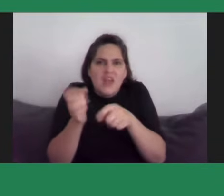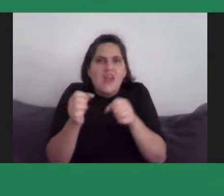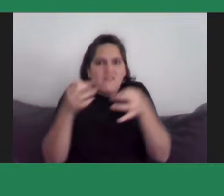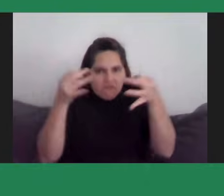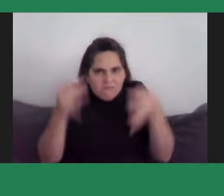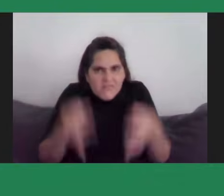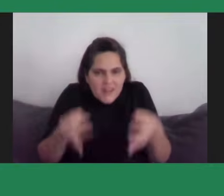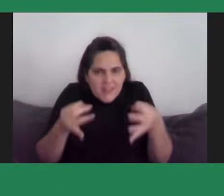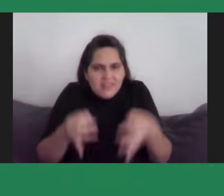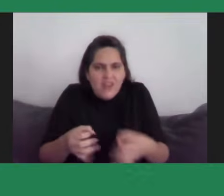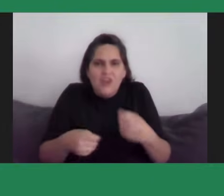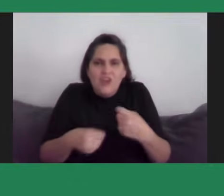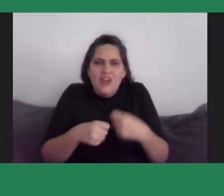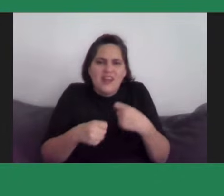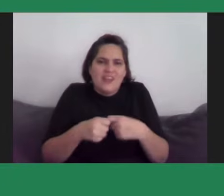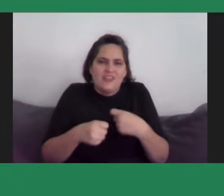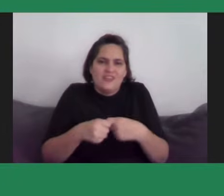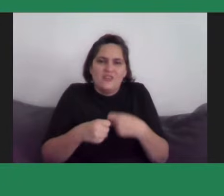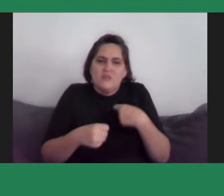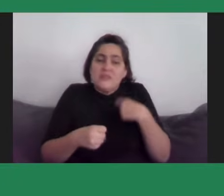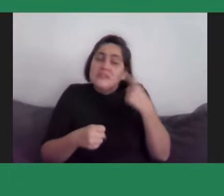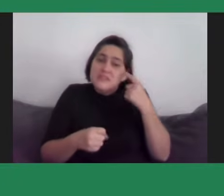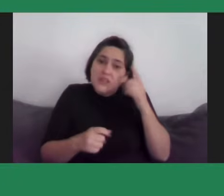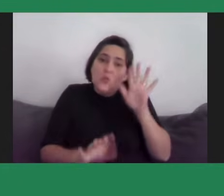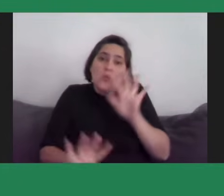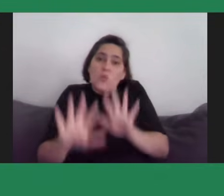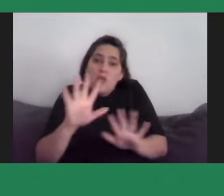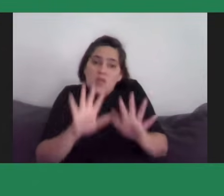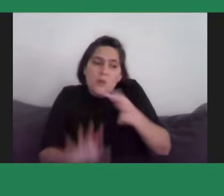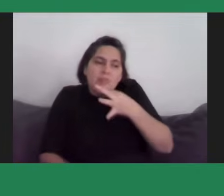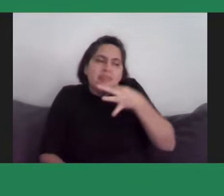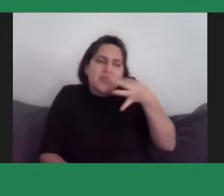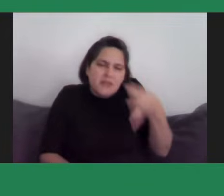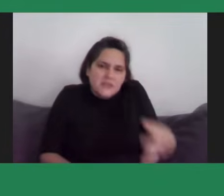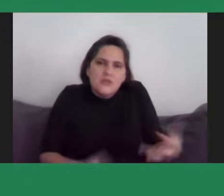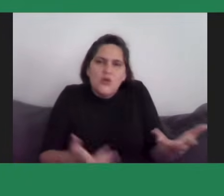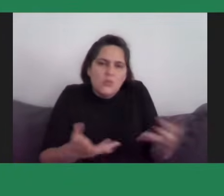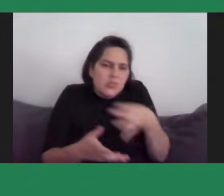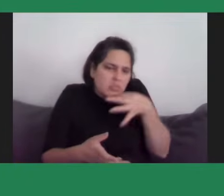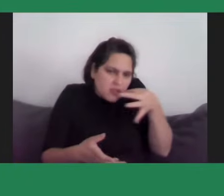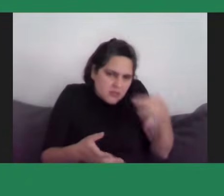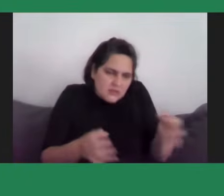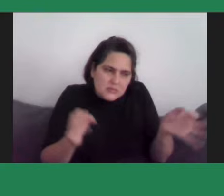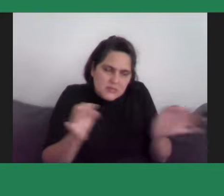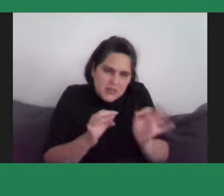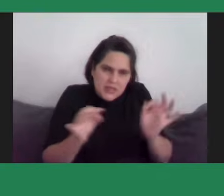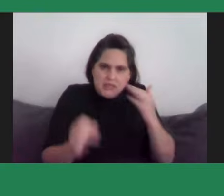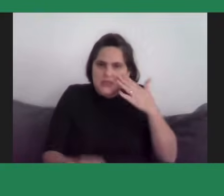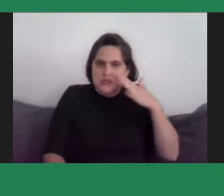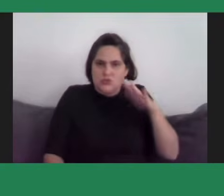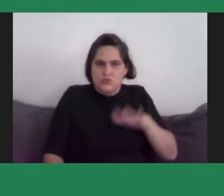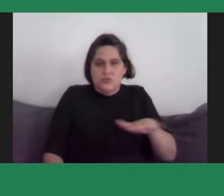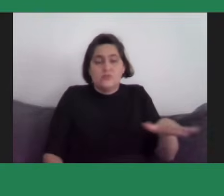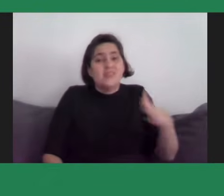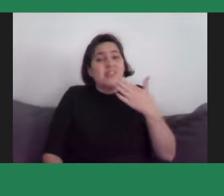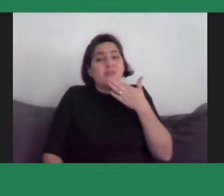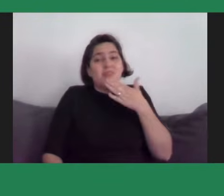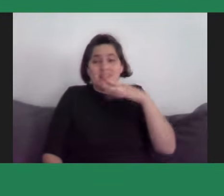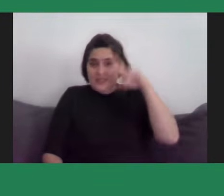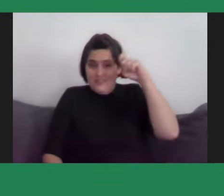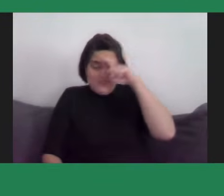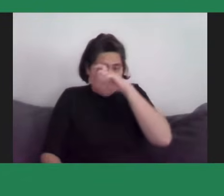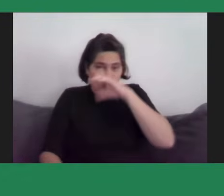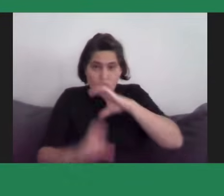que tener mucho, mucho cuidado con las palabras que usemos. También en estas dificultades de comunicación,